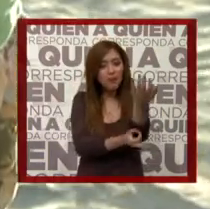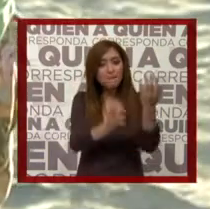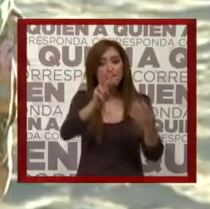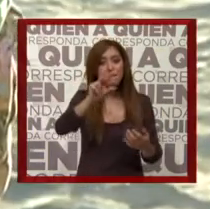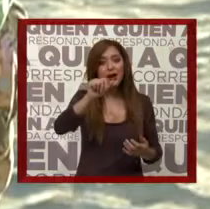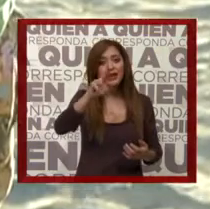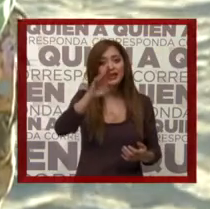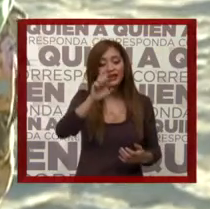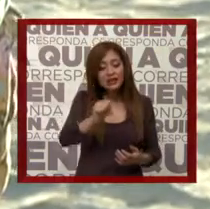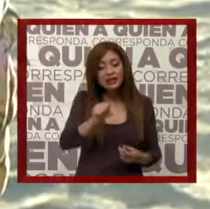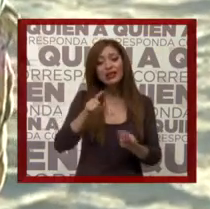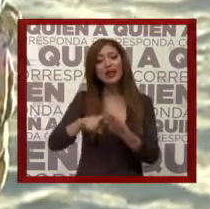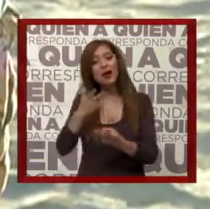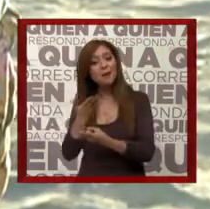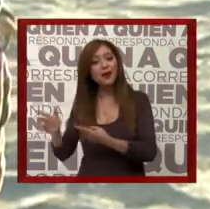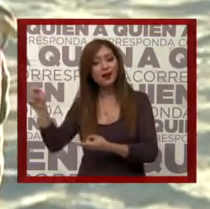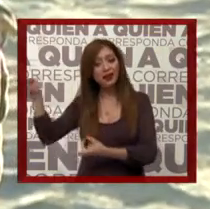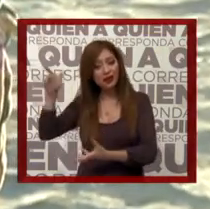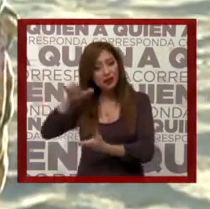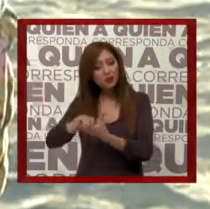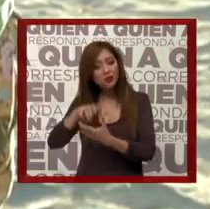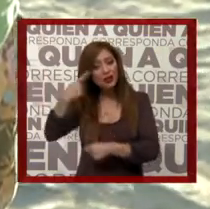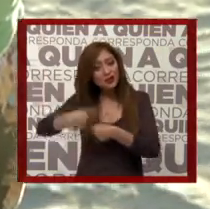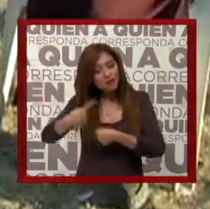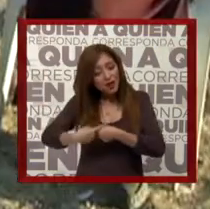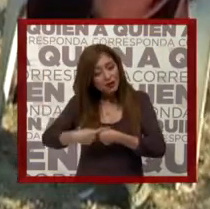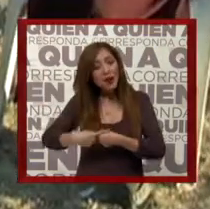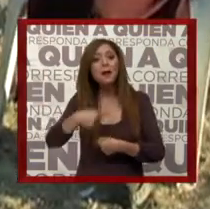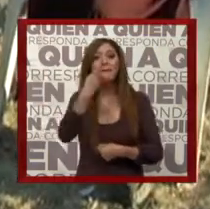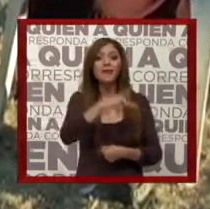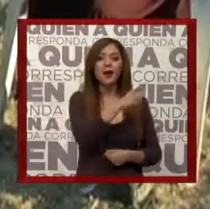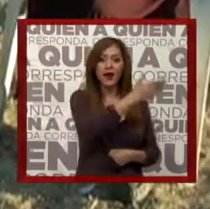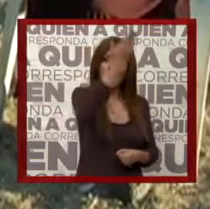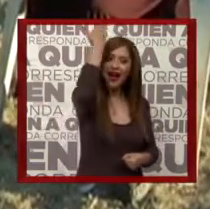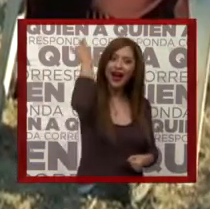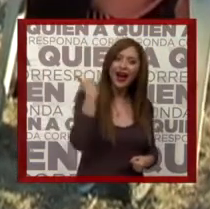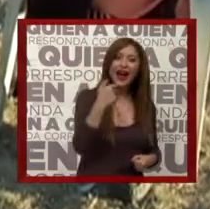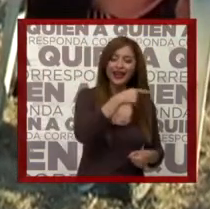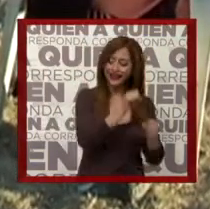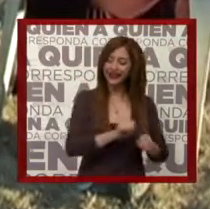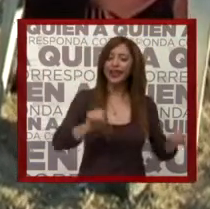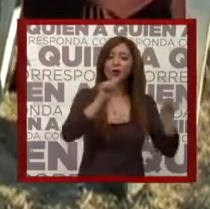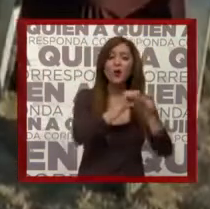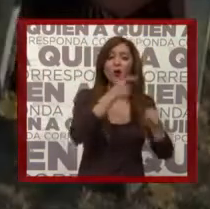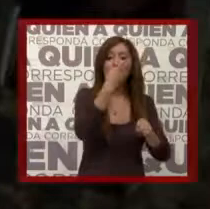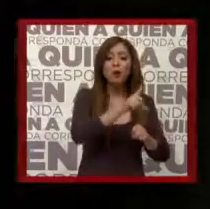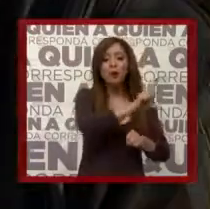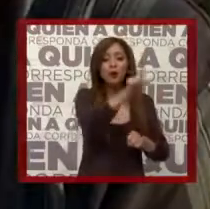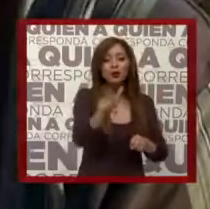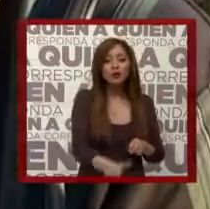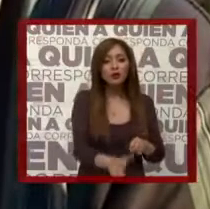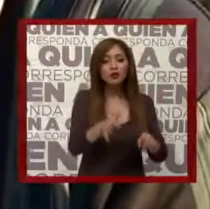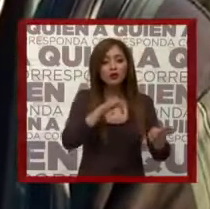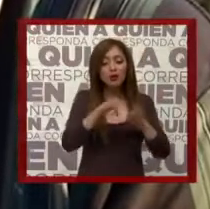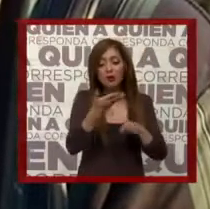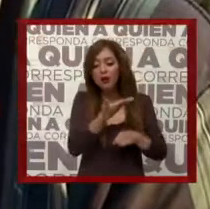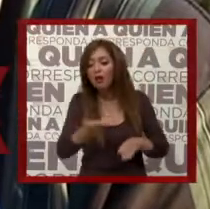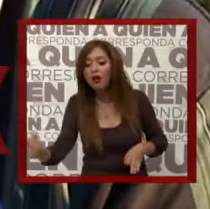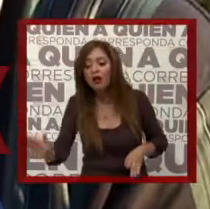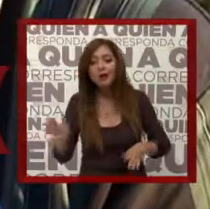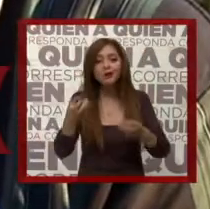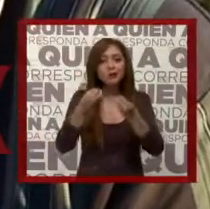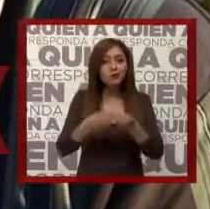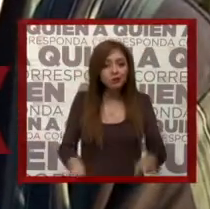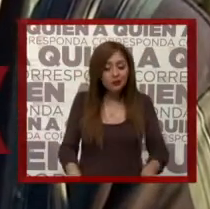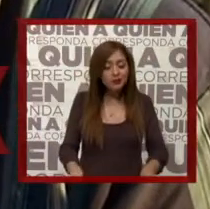revisar y una esposa enferma. Él alguna vez tuvo seguro, pero al quedarse sin trabajo, lo perdió. Mis piernas son los que